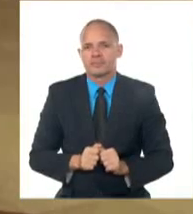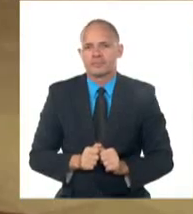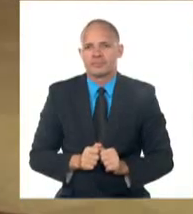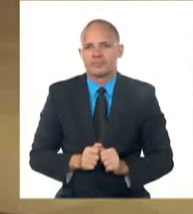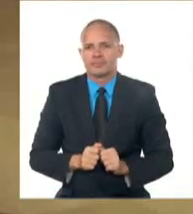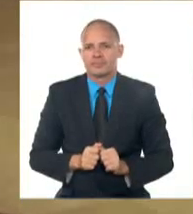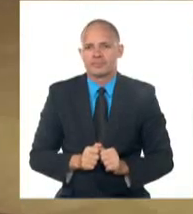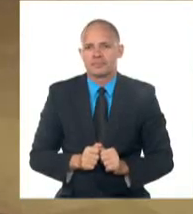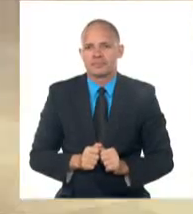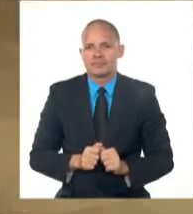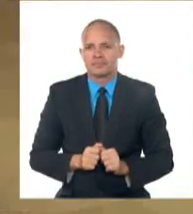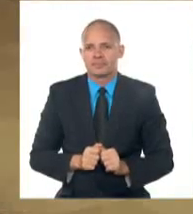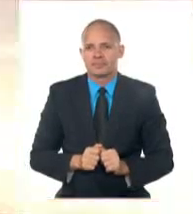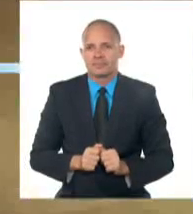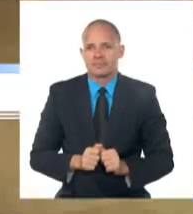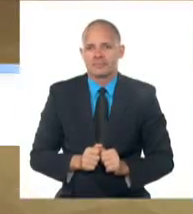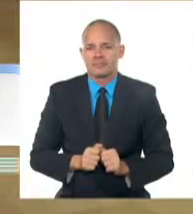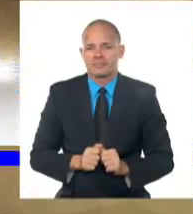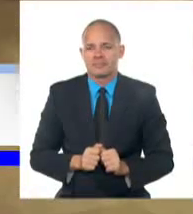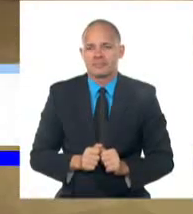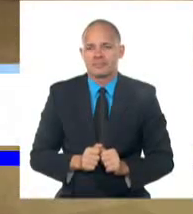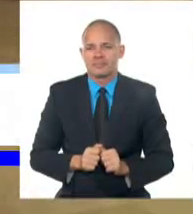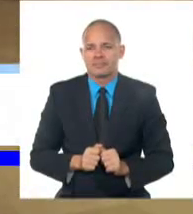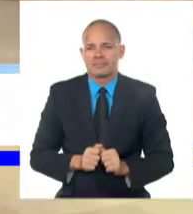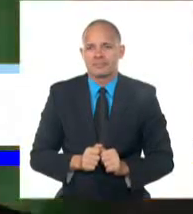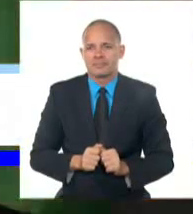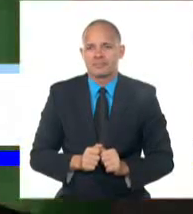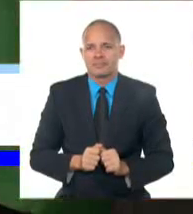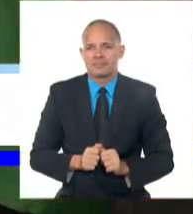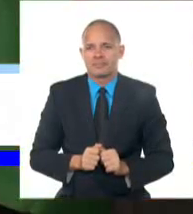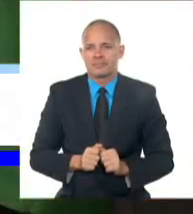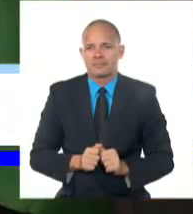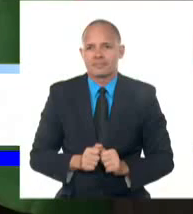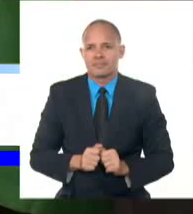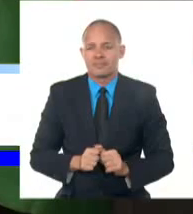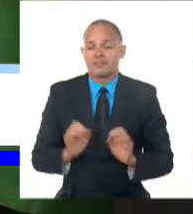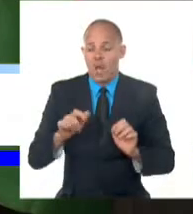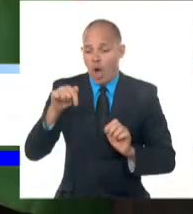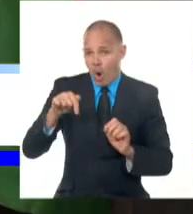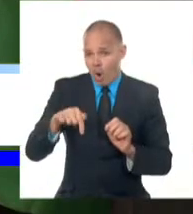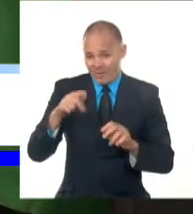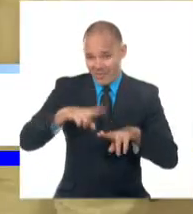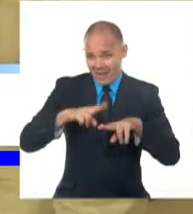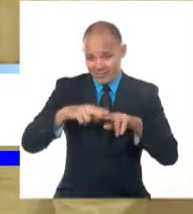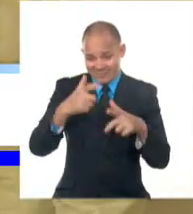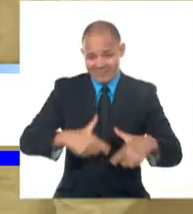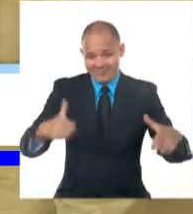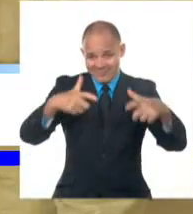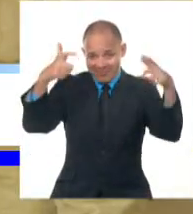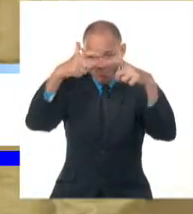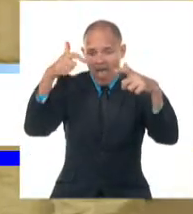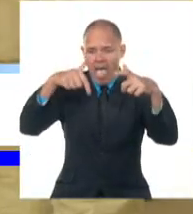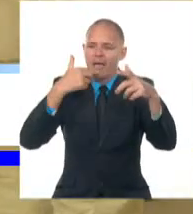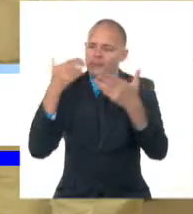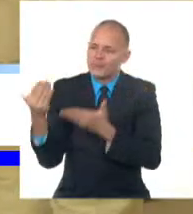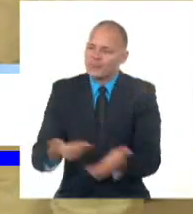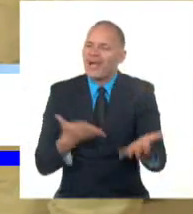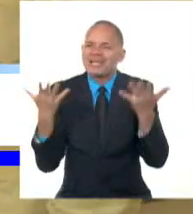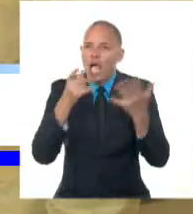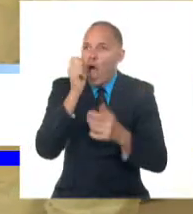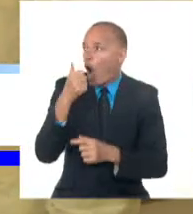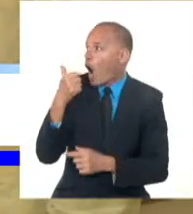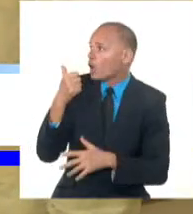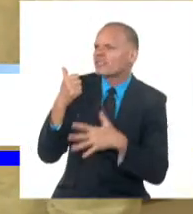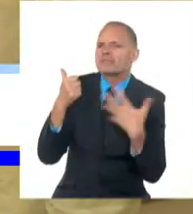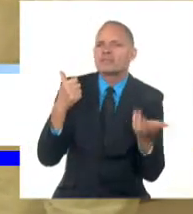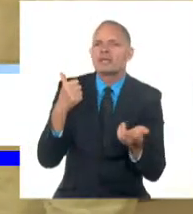Al ser recibido por Lazo Hernández en la sede del Parlamento cubano en esta capital, el canciller de Belarús señaló que es un gran